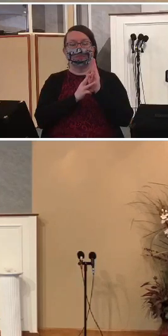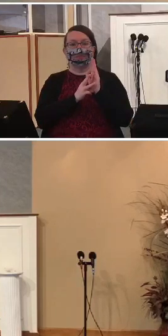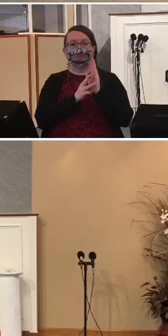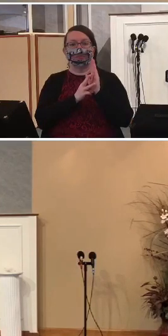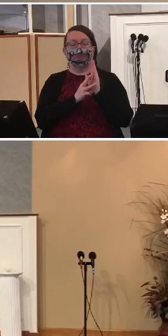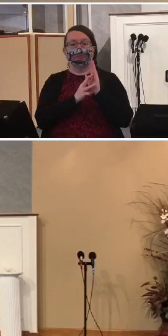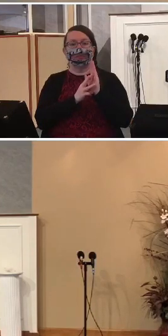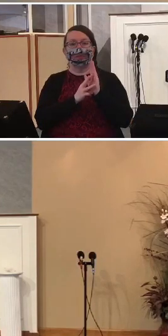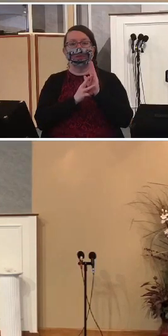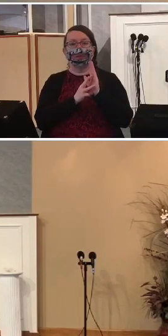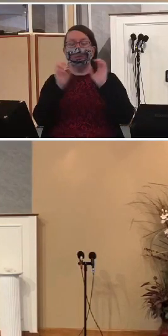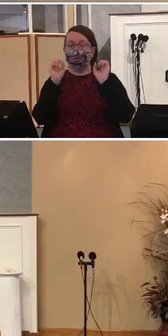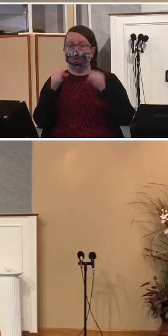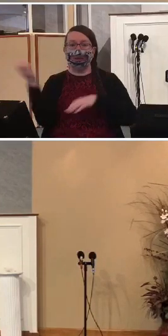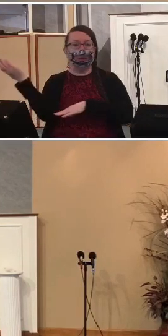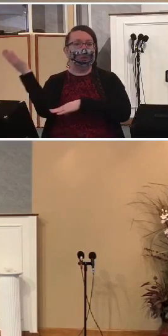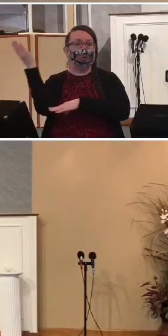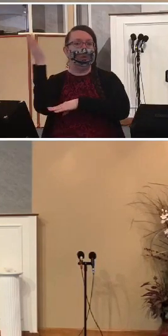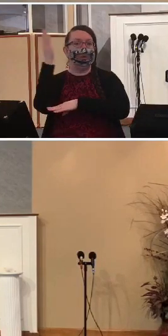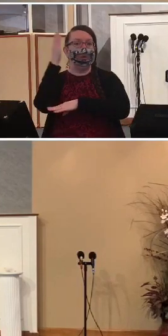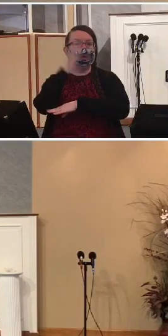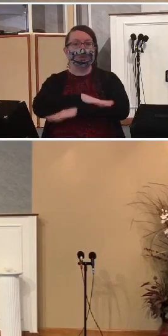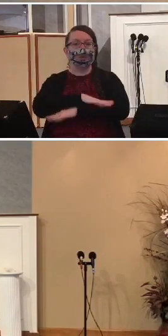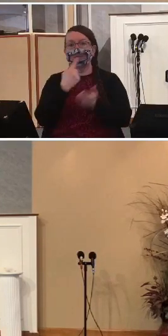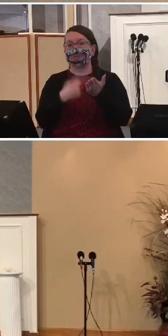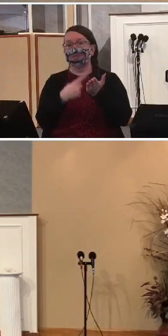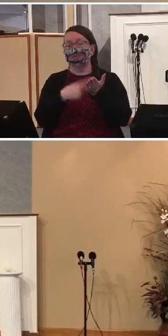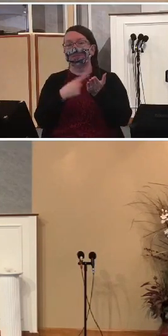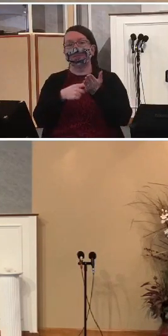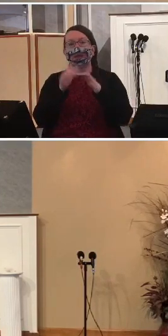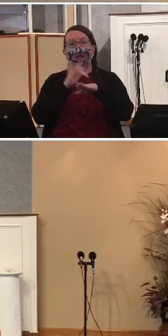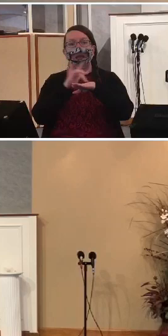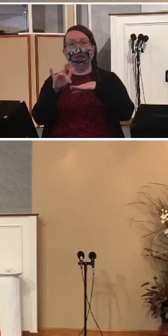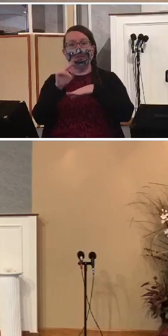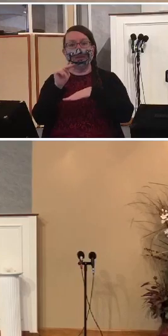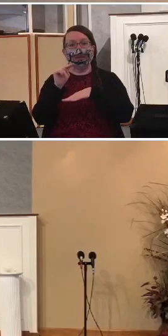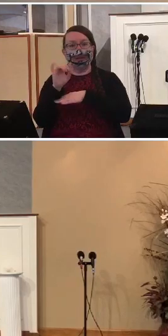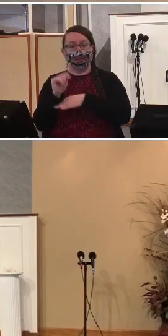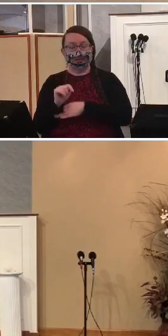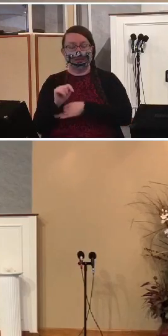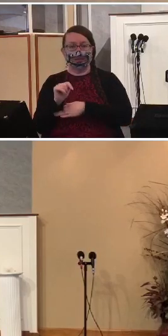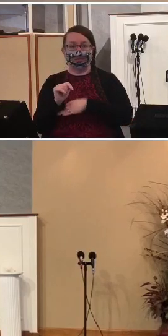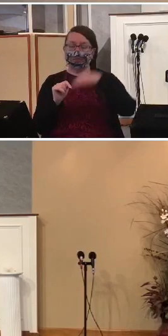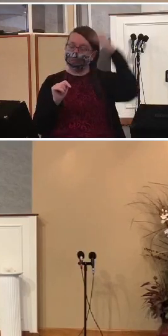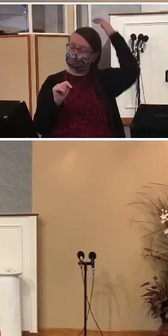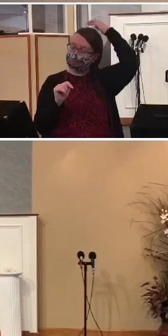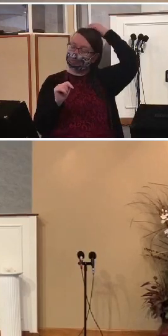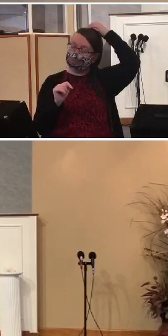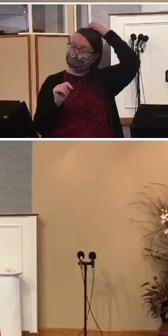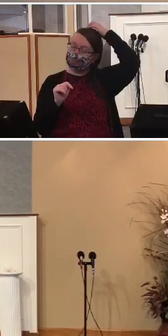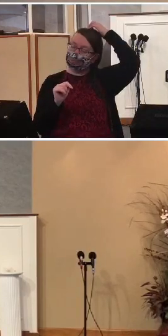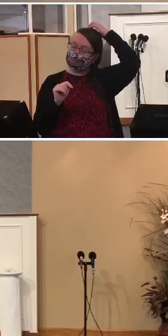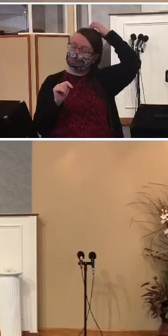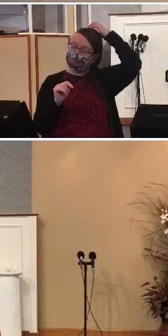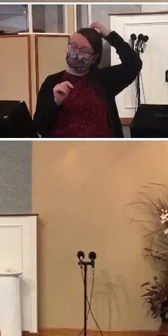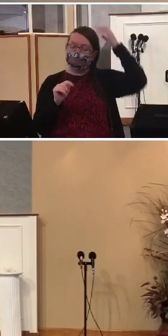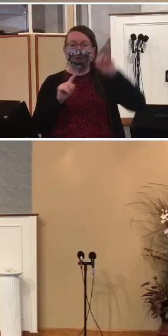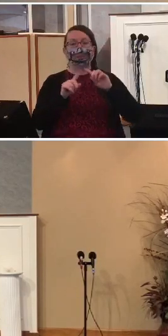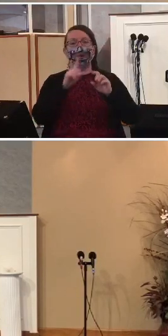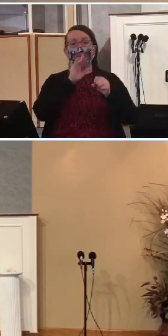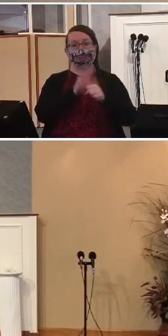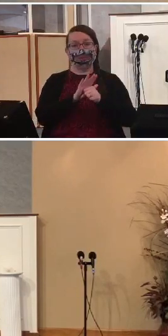Sabes, nosotros podemos pasar todo el día hablando de redes vacías. Pero yo te garantizo